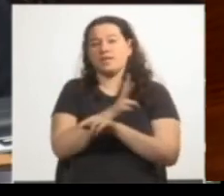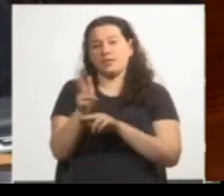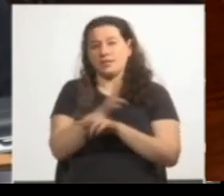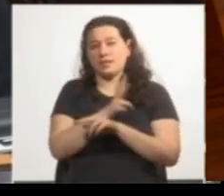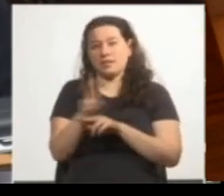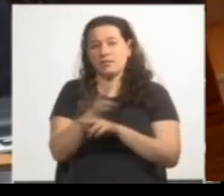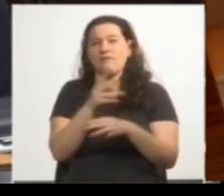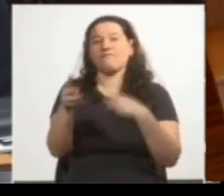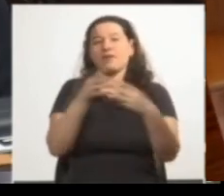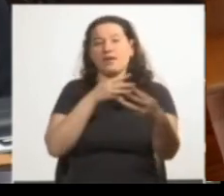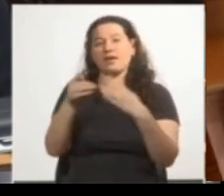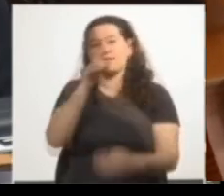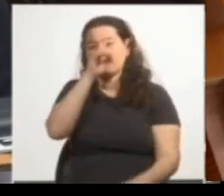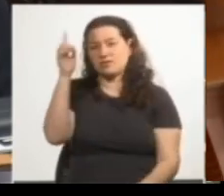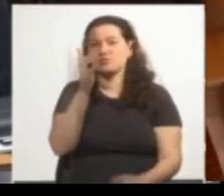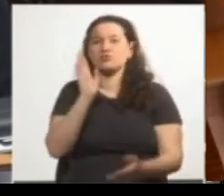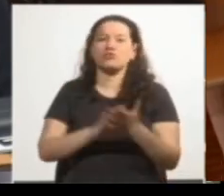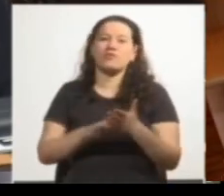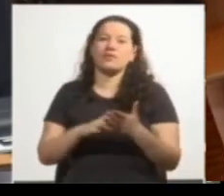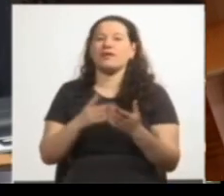las ferias internacionales acerca de la bondad del uruguay